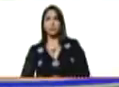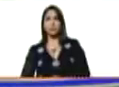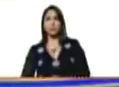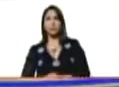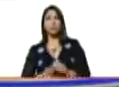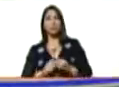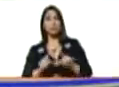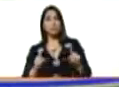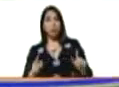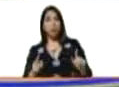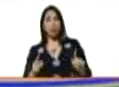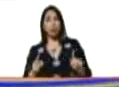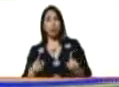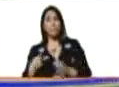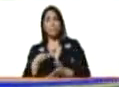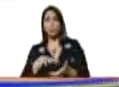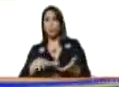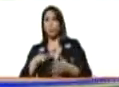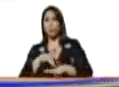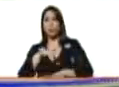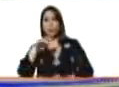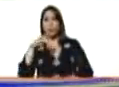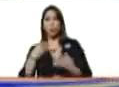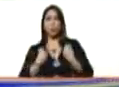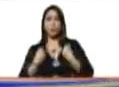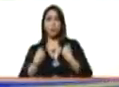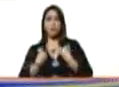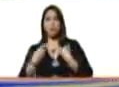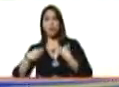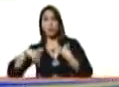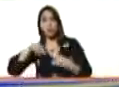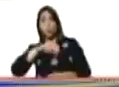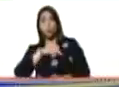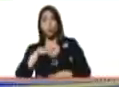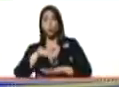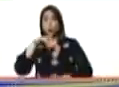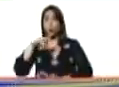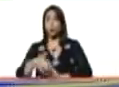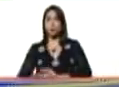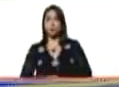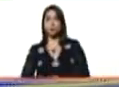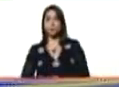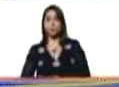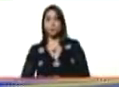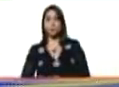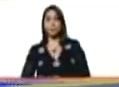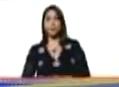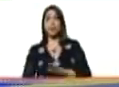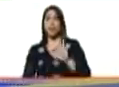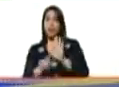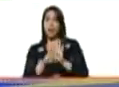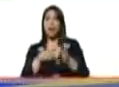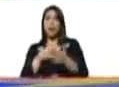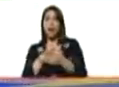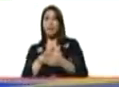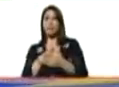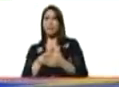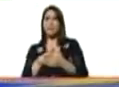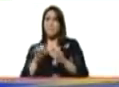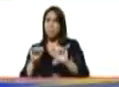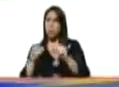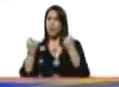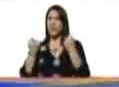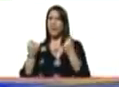para las situaciones que les toca vivir. Y a nosotros nos toca. Y la ley antibloqueo es